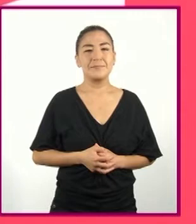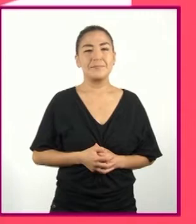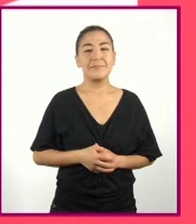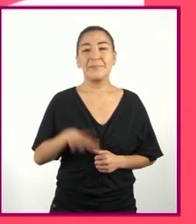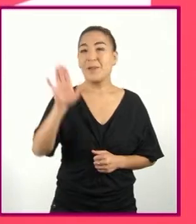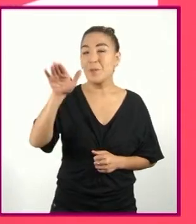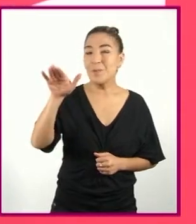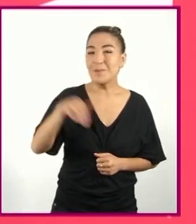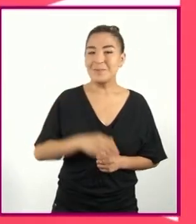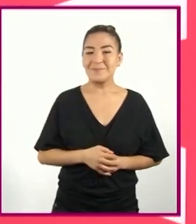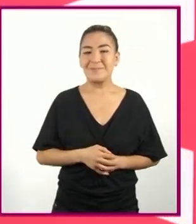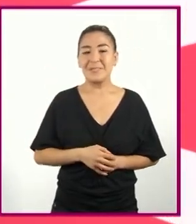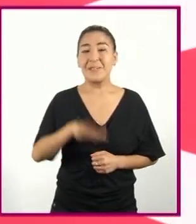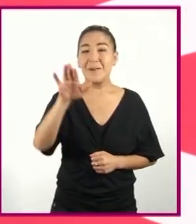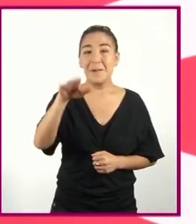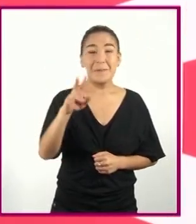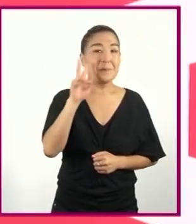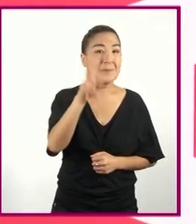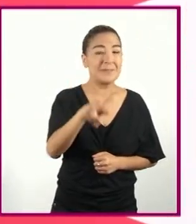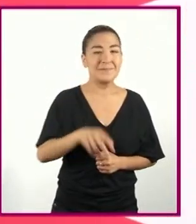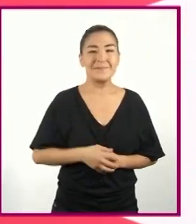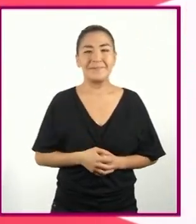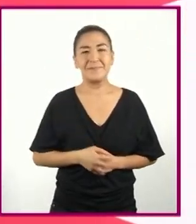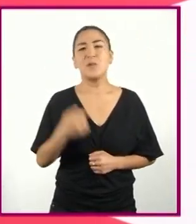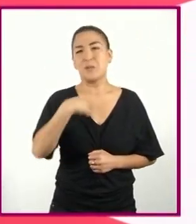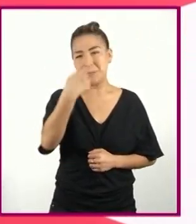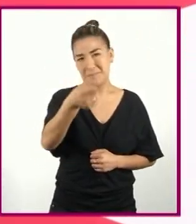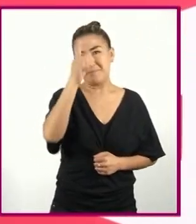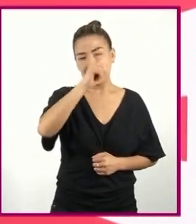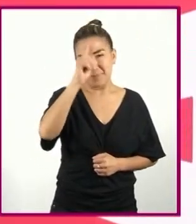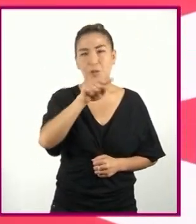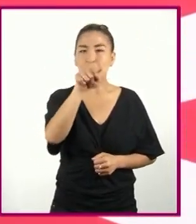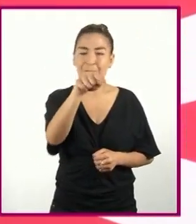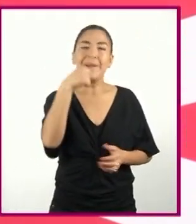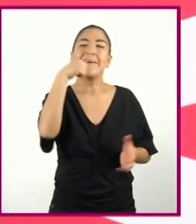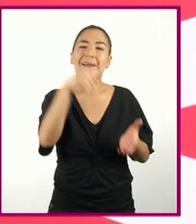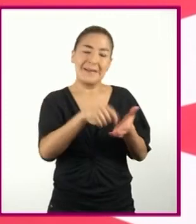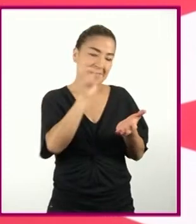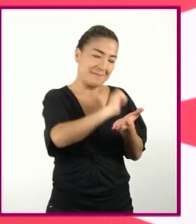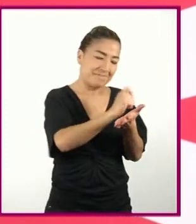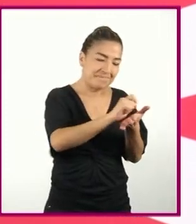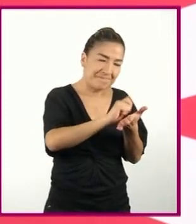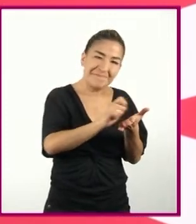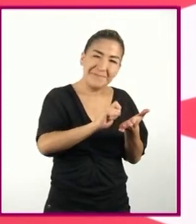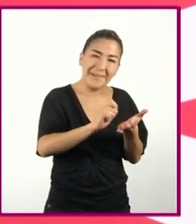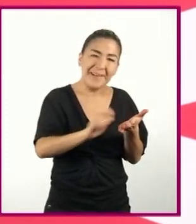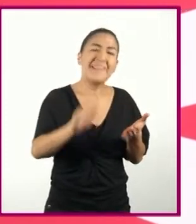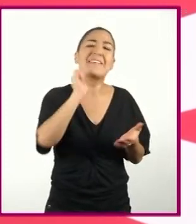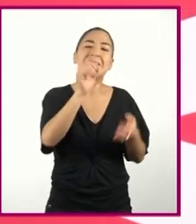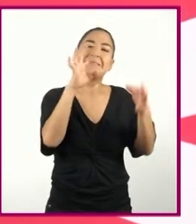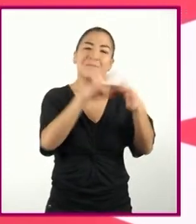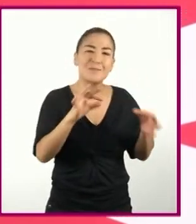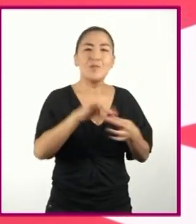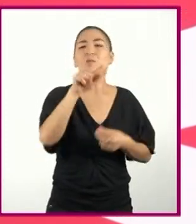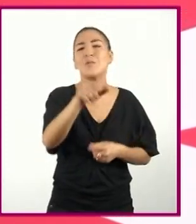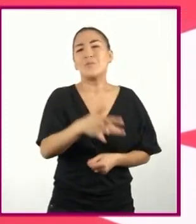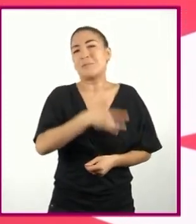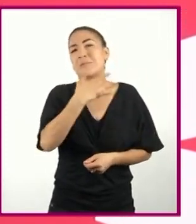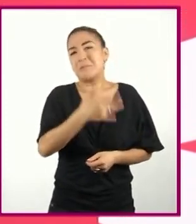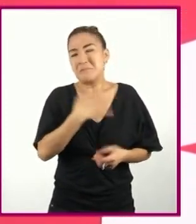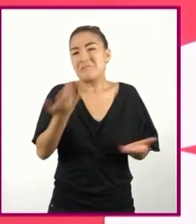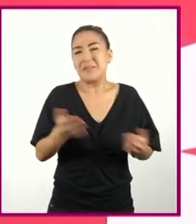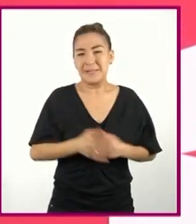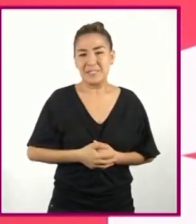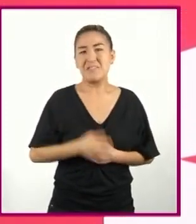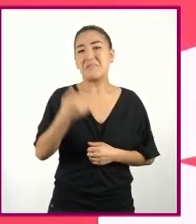Oye, escucha. Yo te sugiero que le escribas una carta donde expliques cómo te sientes. Yo